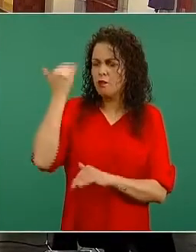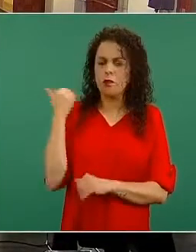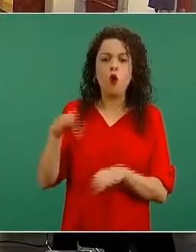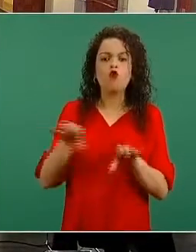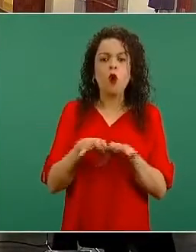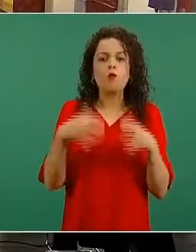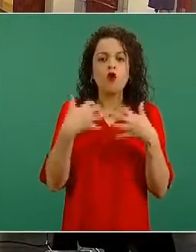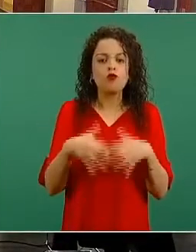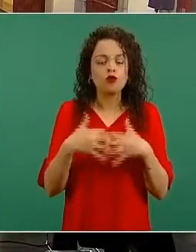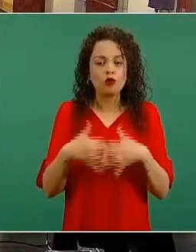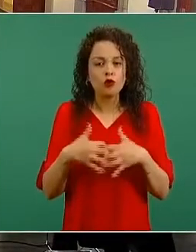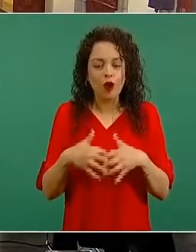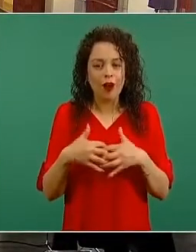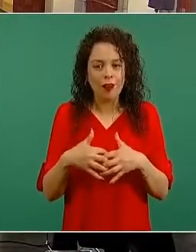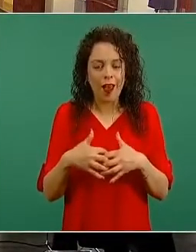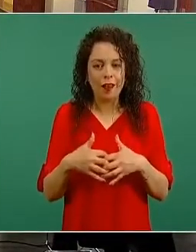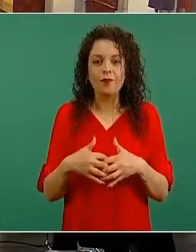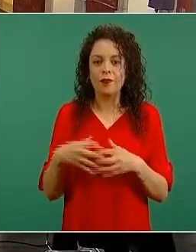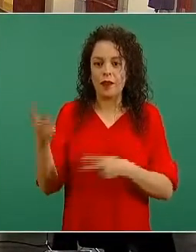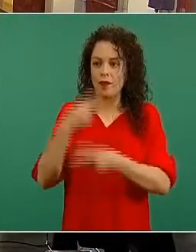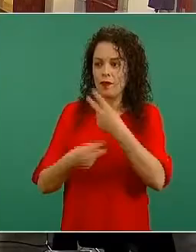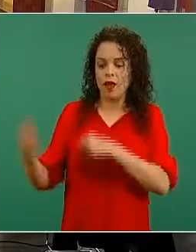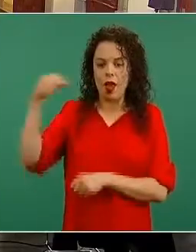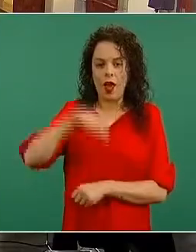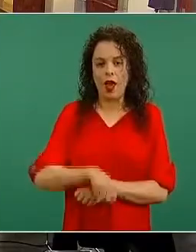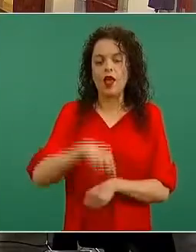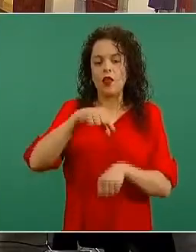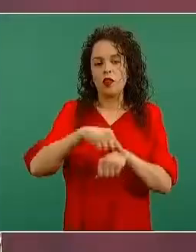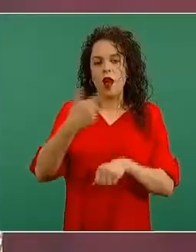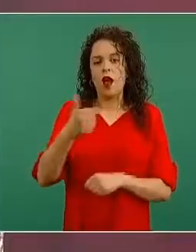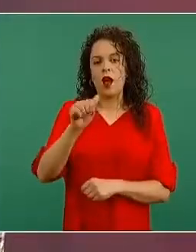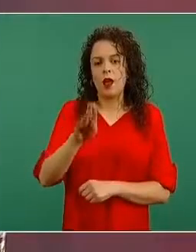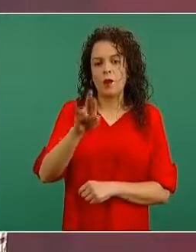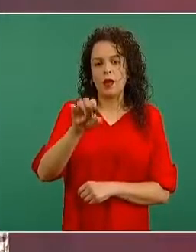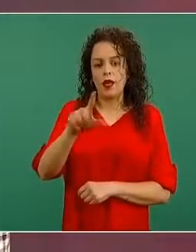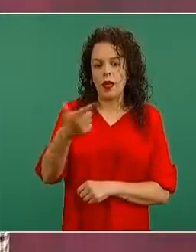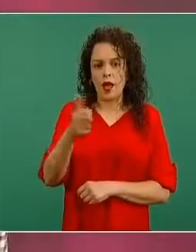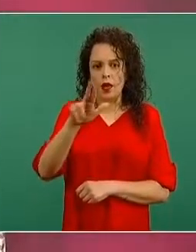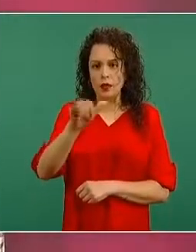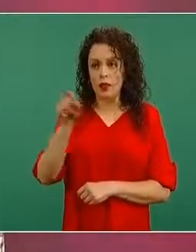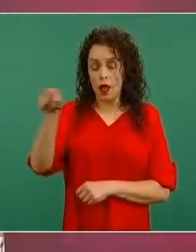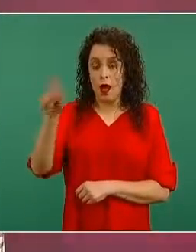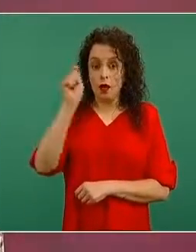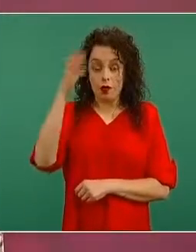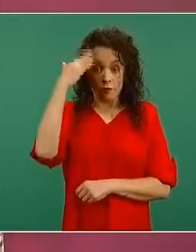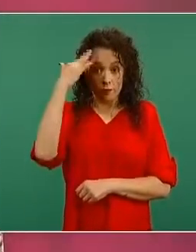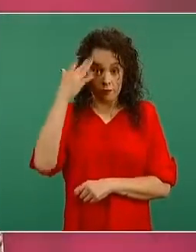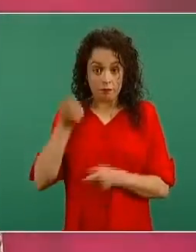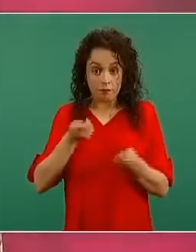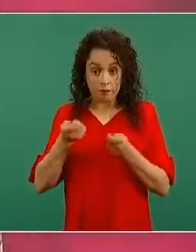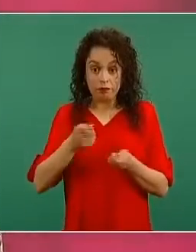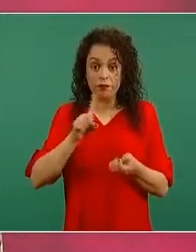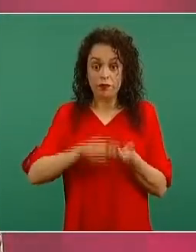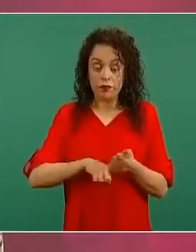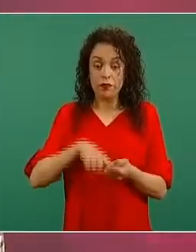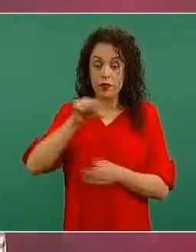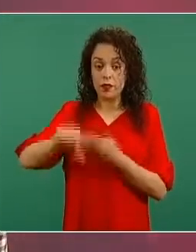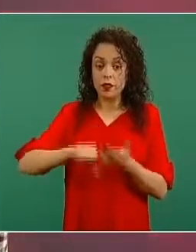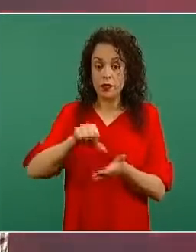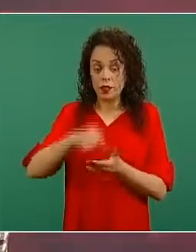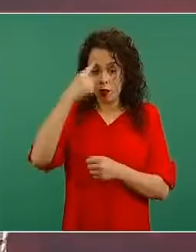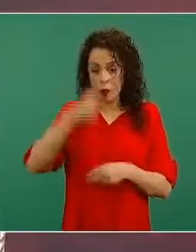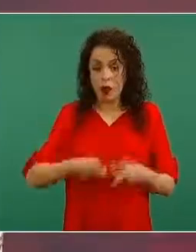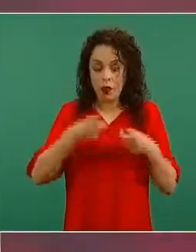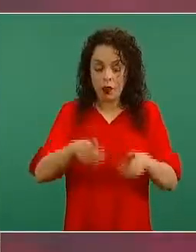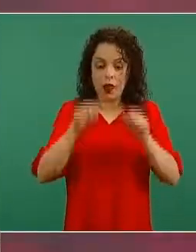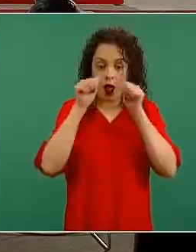funciona. Trajimos a el doctor Gabriel García, quien es el titular del Centro de Operación para